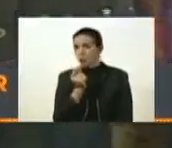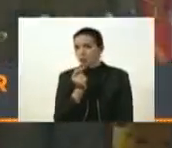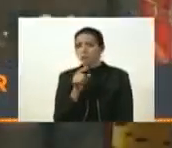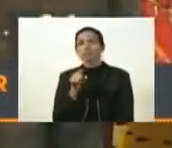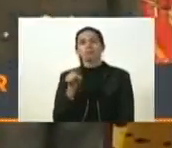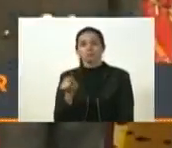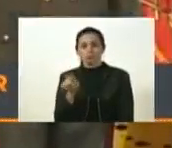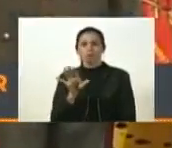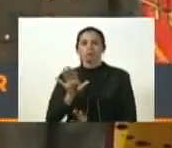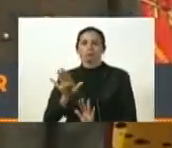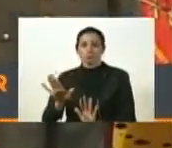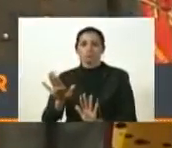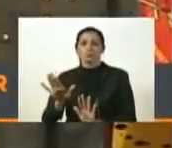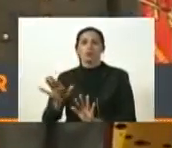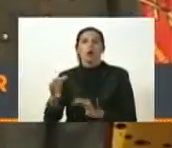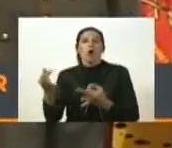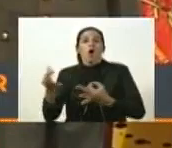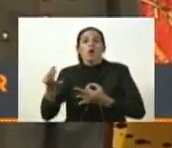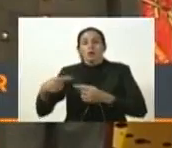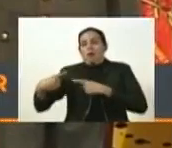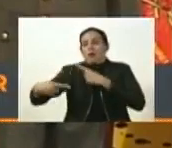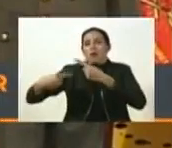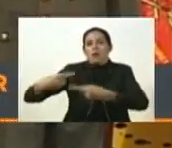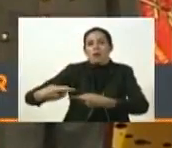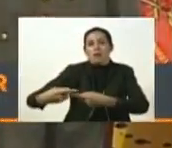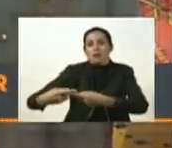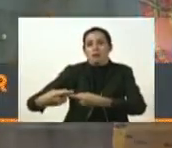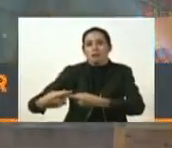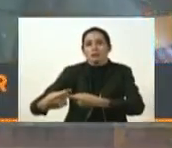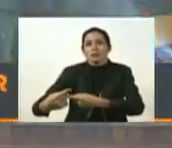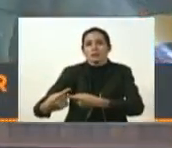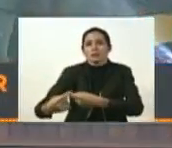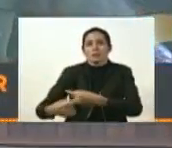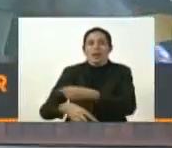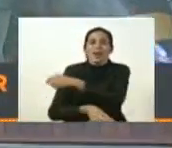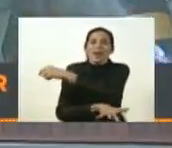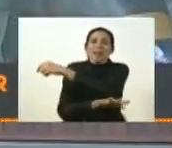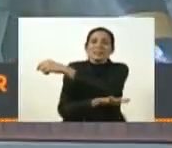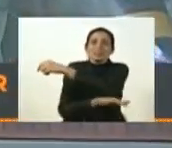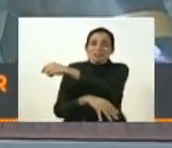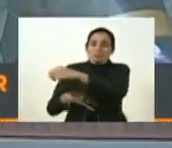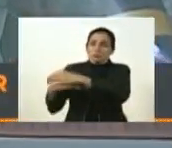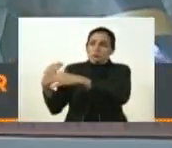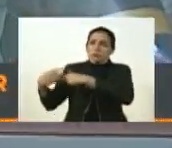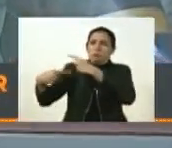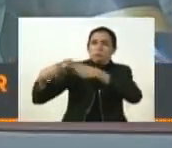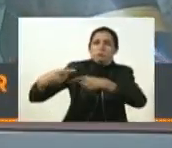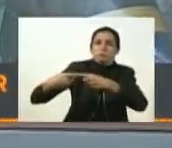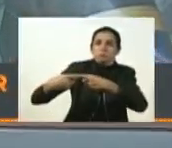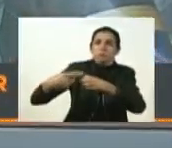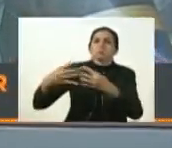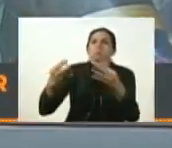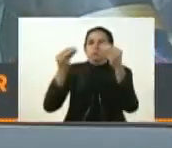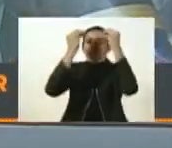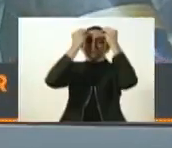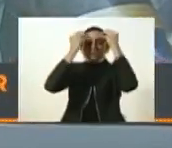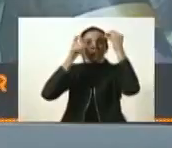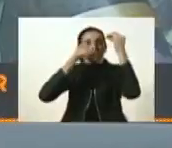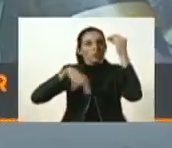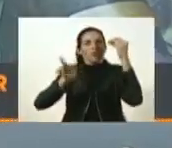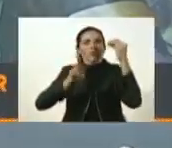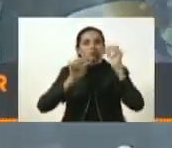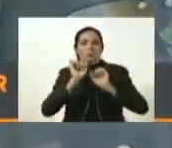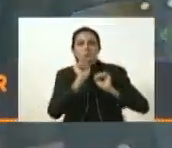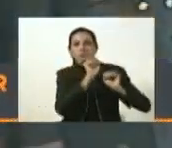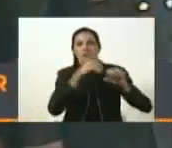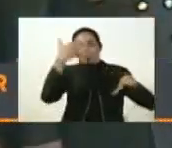Esas son nuestras raíces militares, las raíces de nuestro pensamiento antiimperialista, humanista